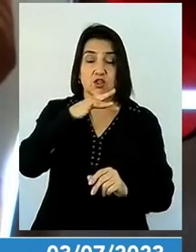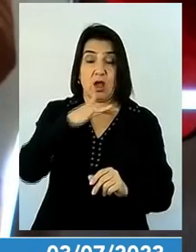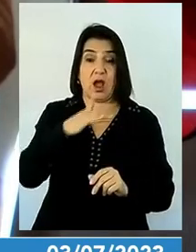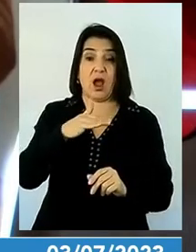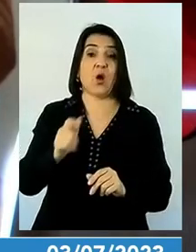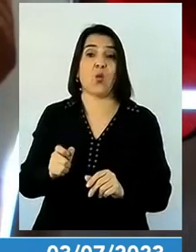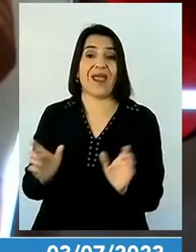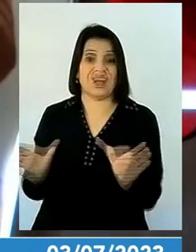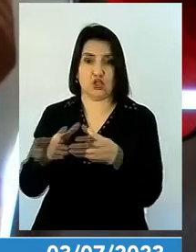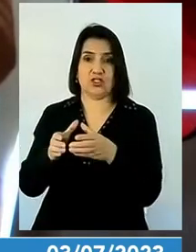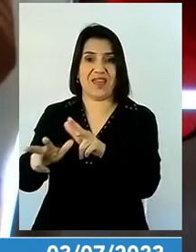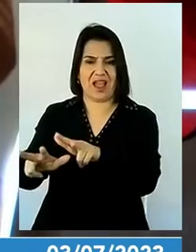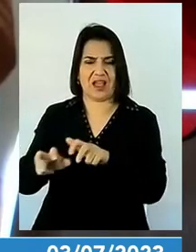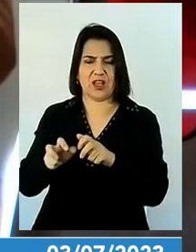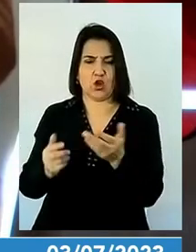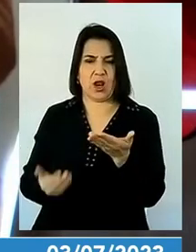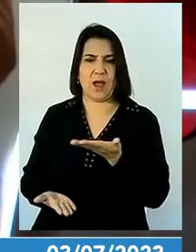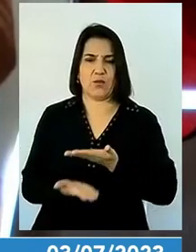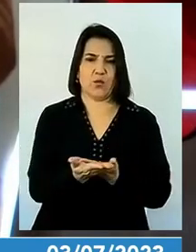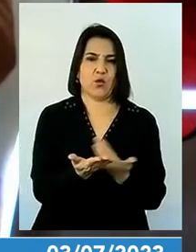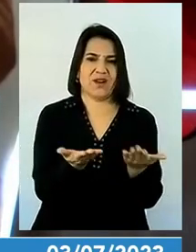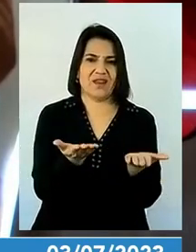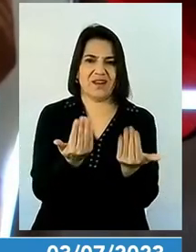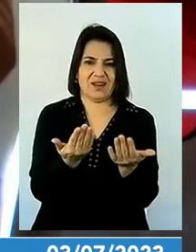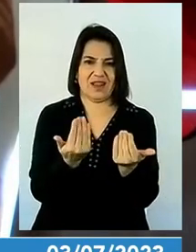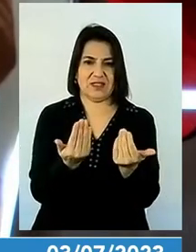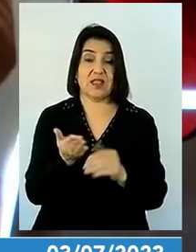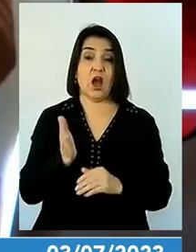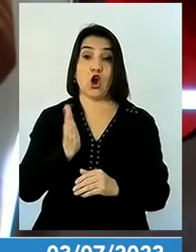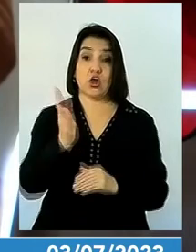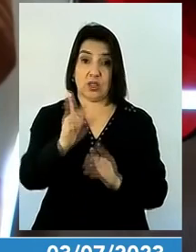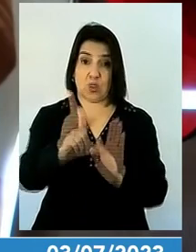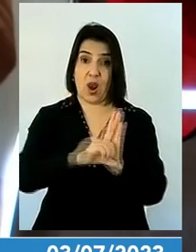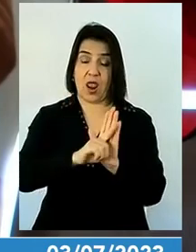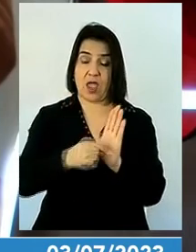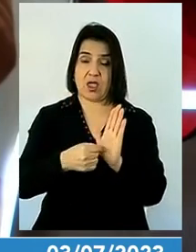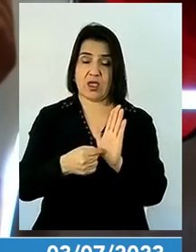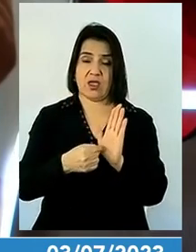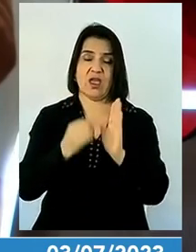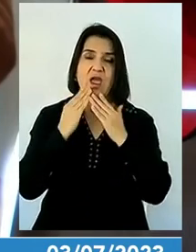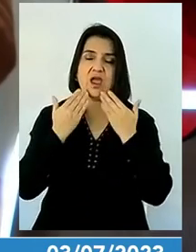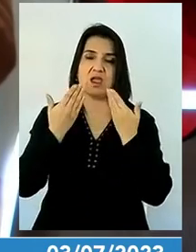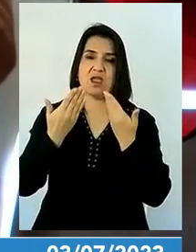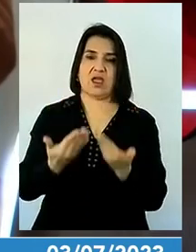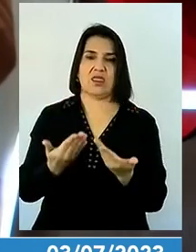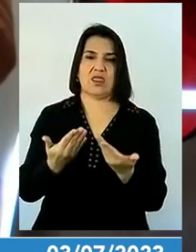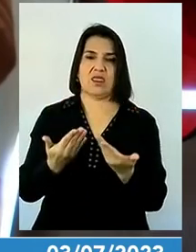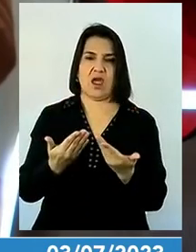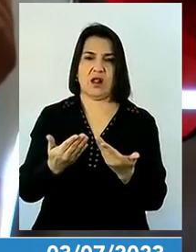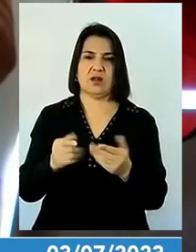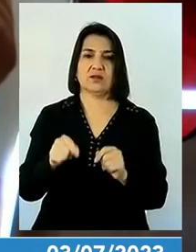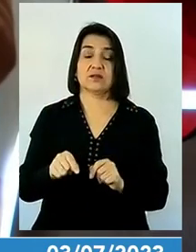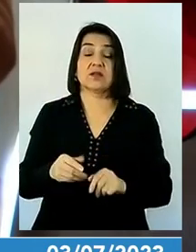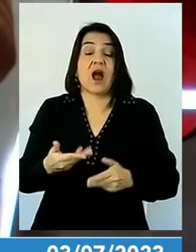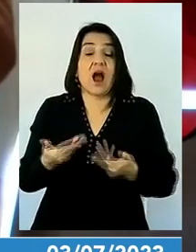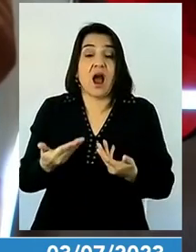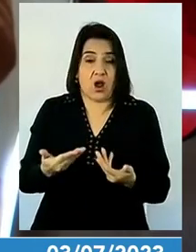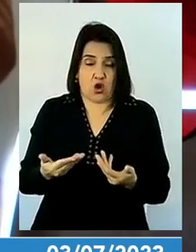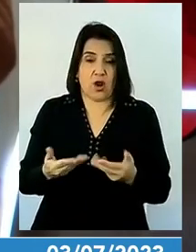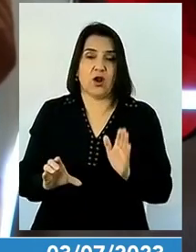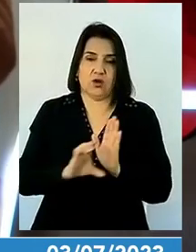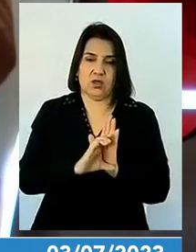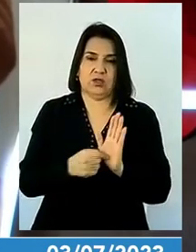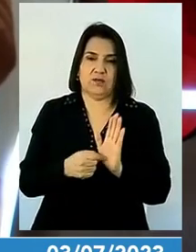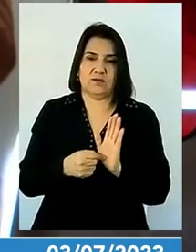la necesidad de mantener la certeza jurídica que otorga el régimen actualmente vigente. Como es